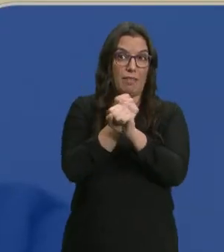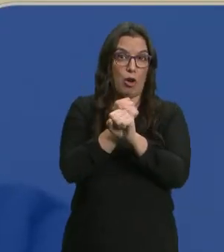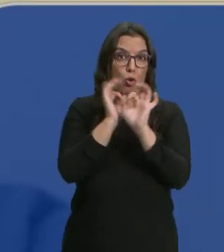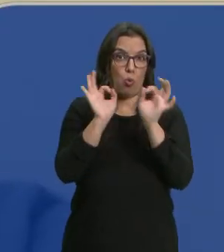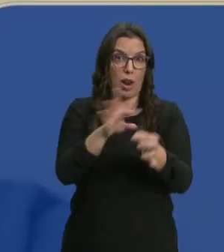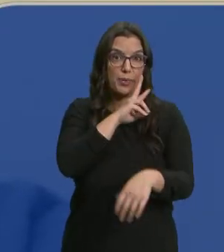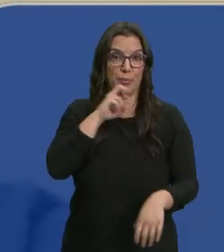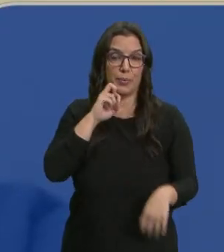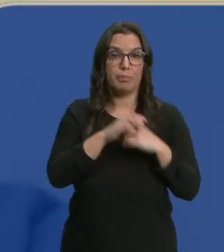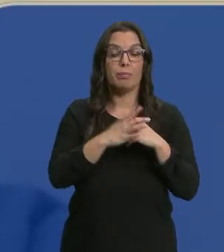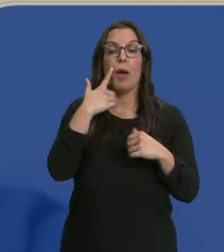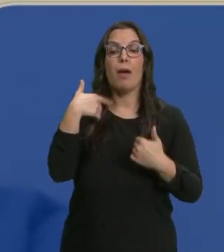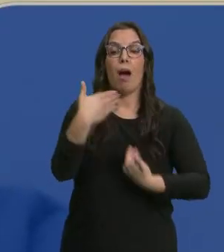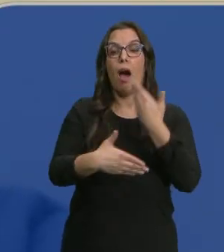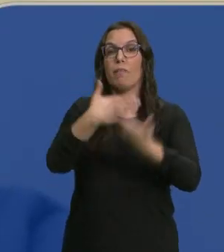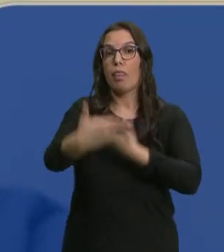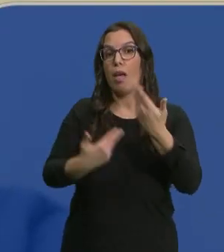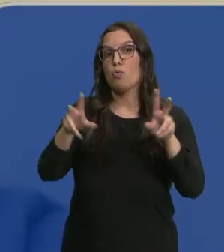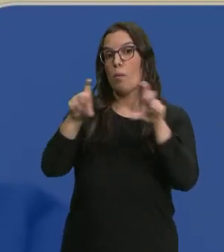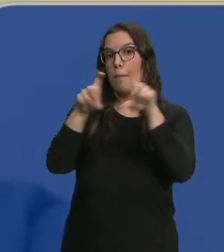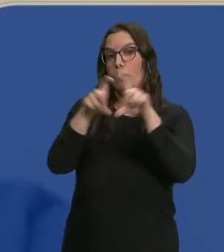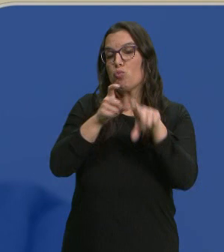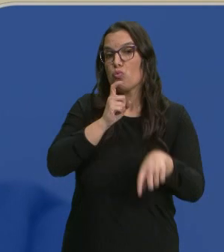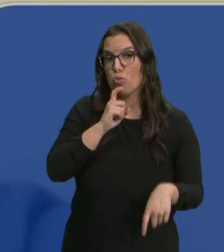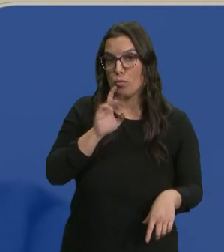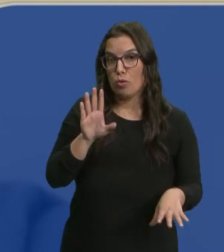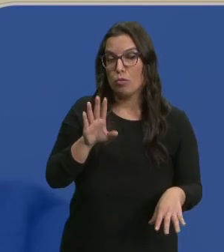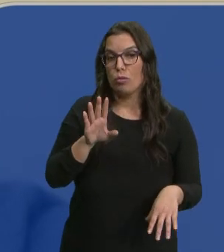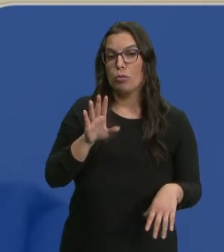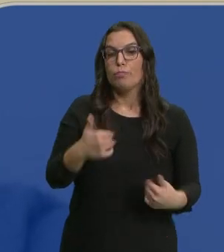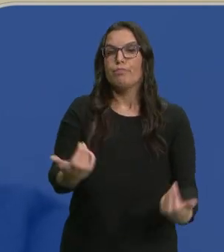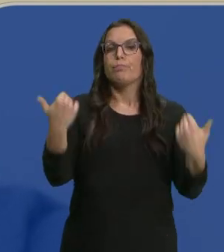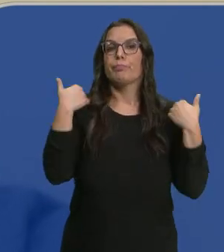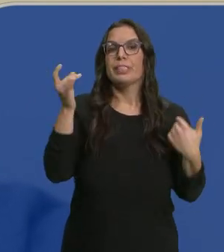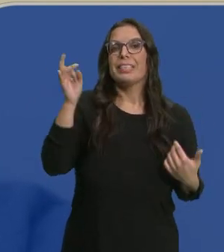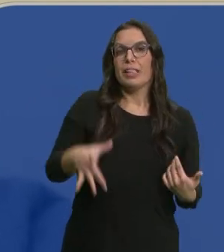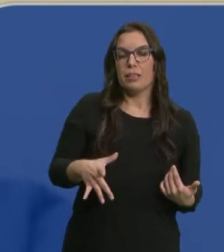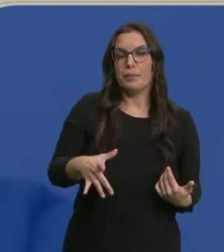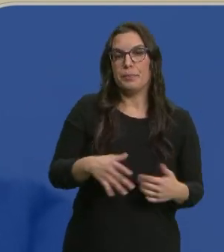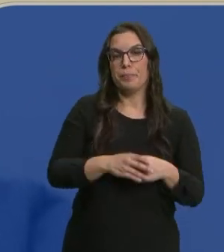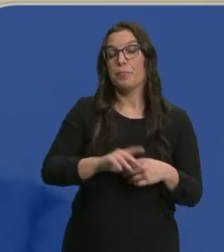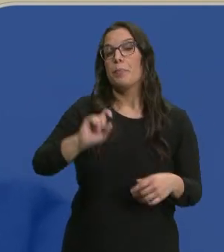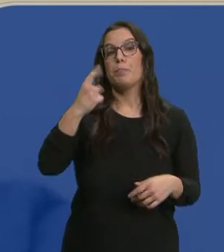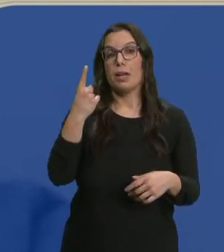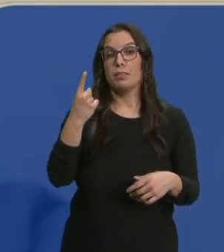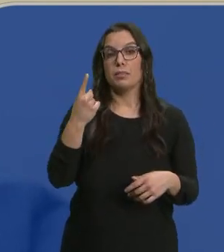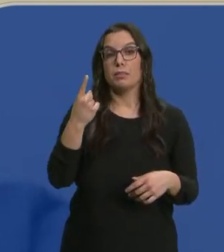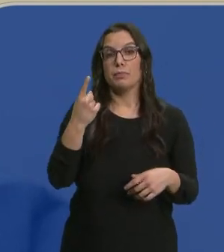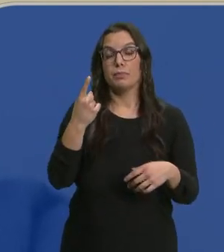¿Cómo se va a avanzar en esta nueva entidad? ¿Y quién va a dirigir esta nueva entidad? Y sobre